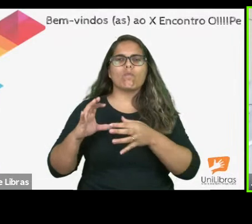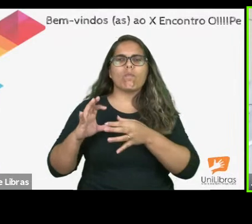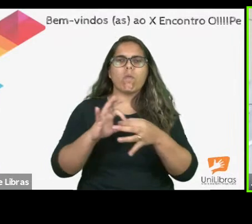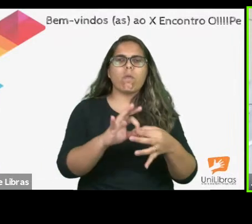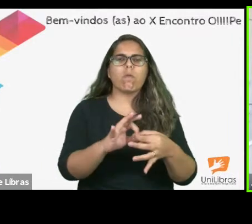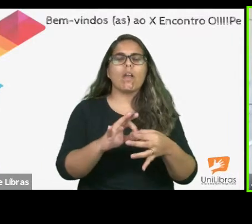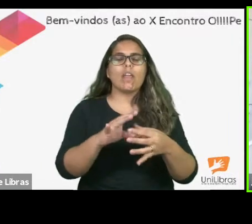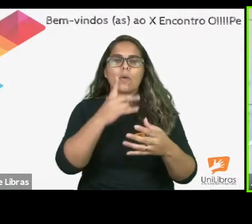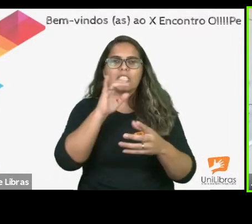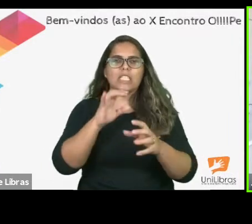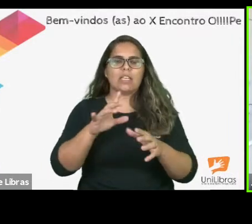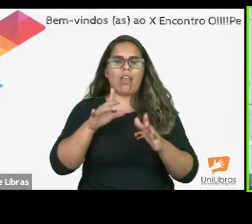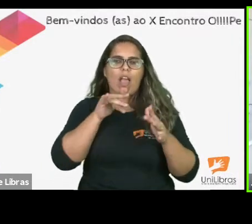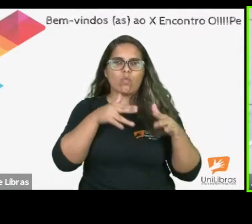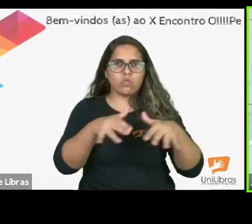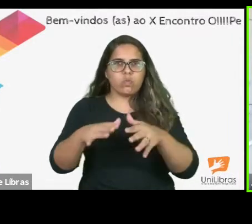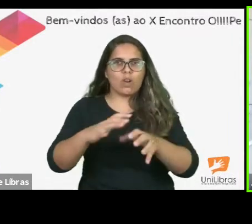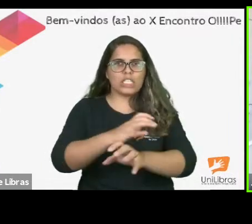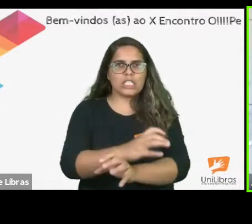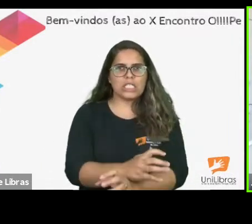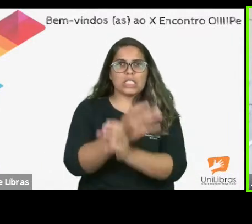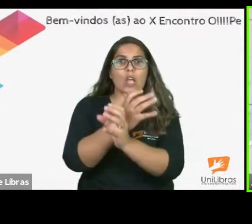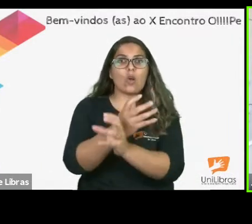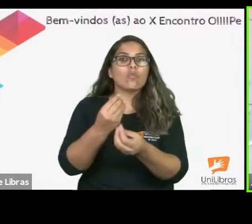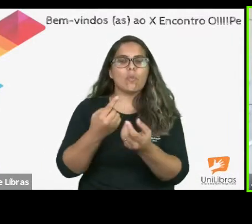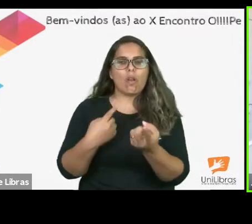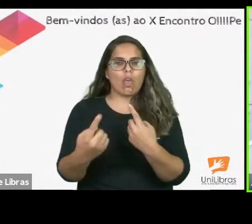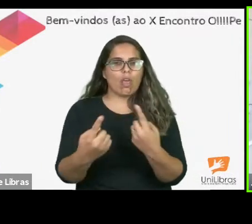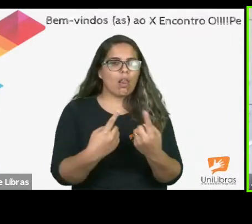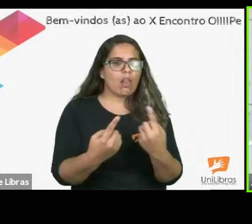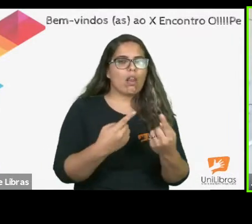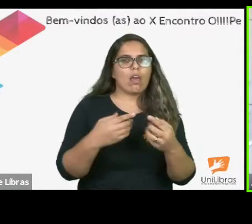río, porque el río es el fluir del agua.